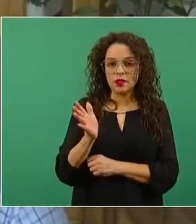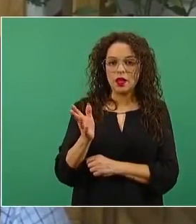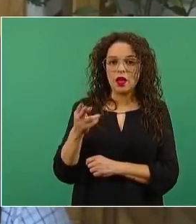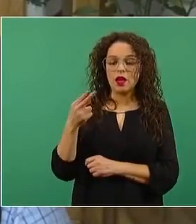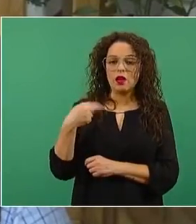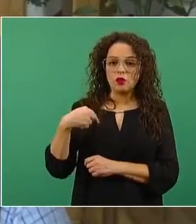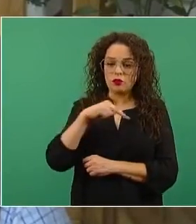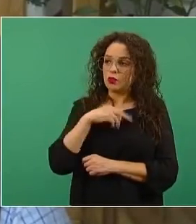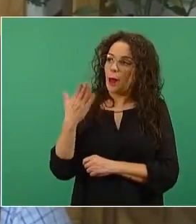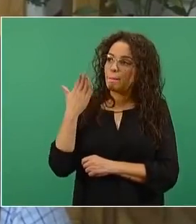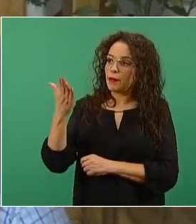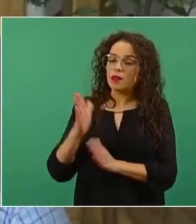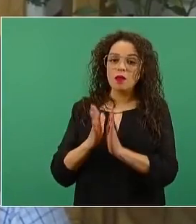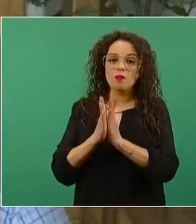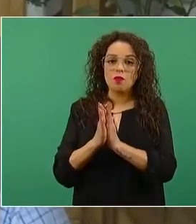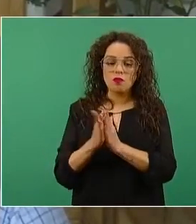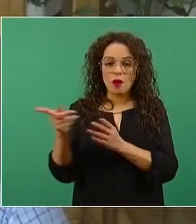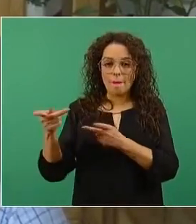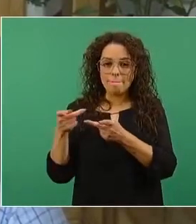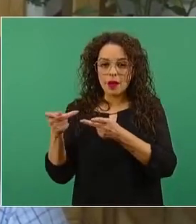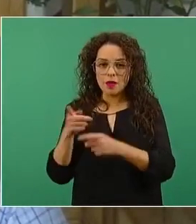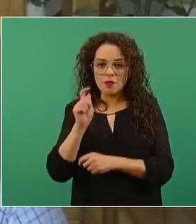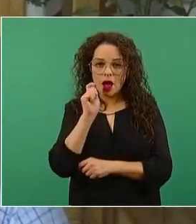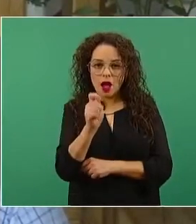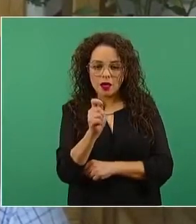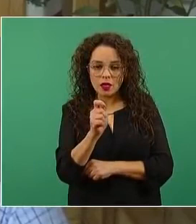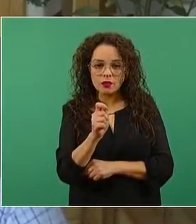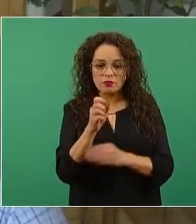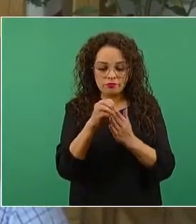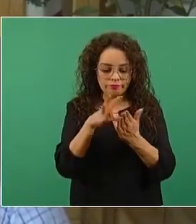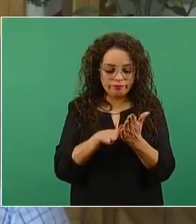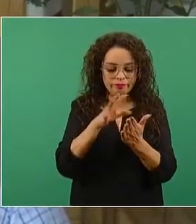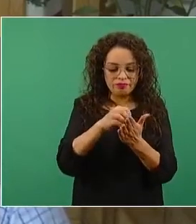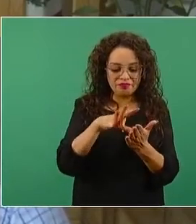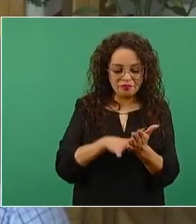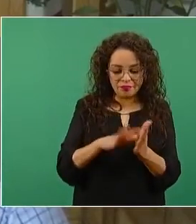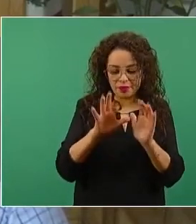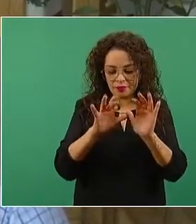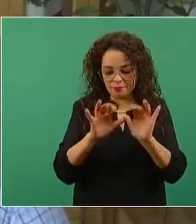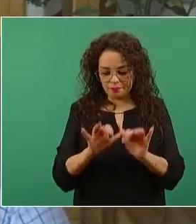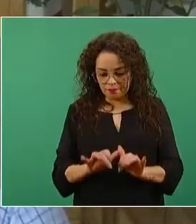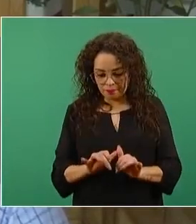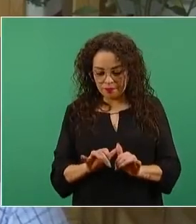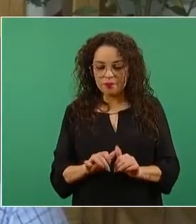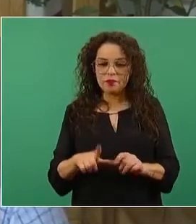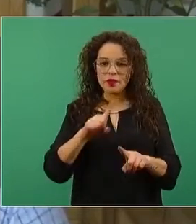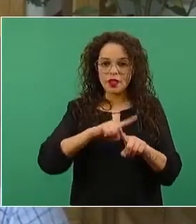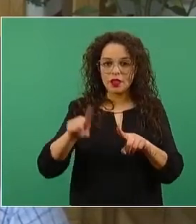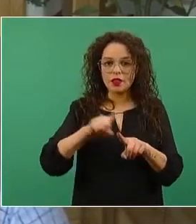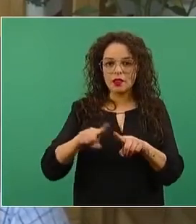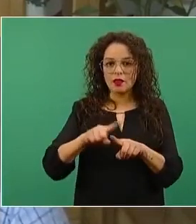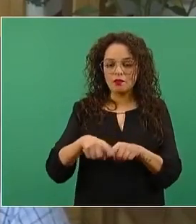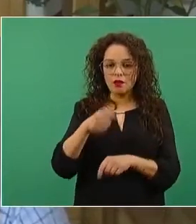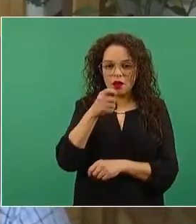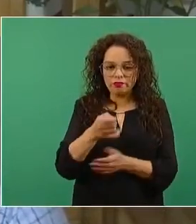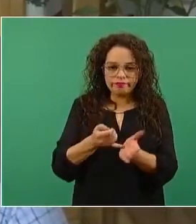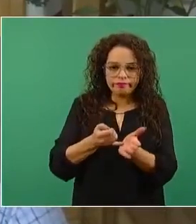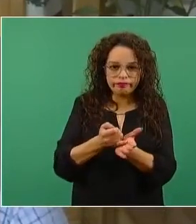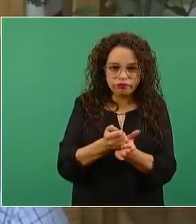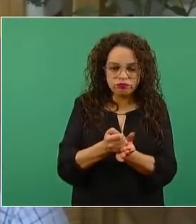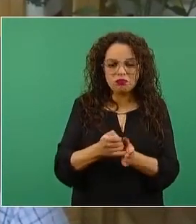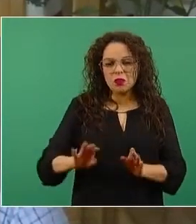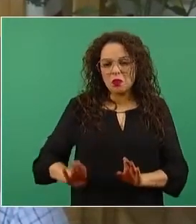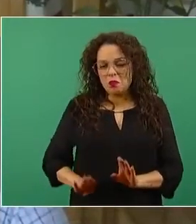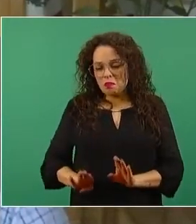a preparar un reporte con todas las salidas, es decir, con todos los tipos de dictaminaciones o clasificaciones